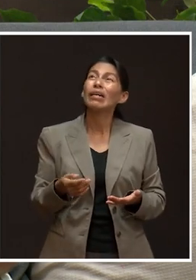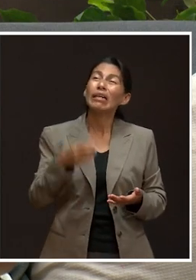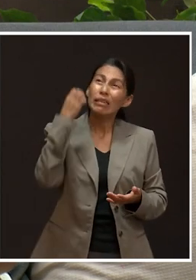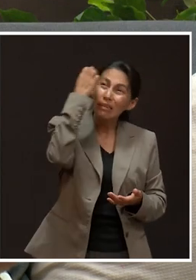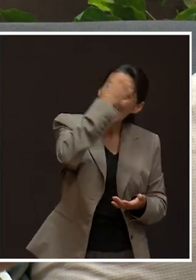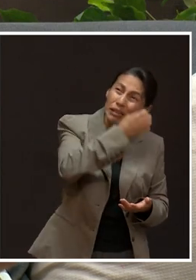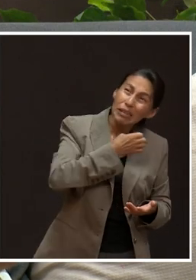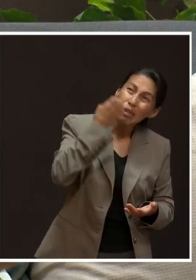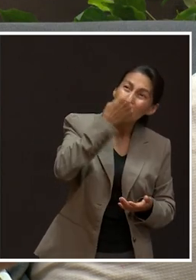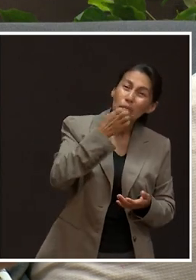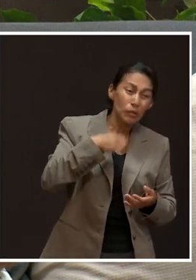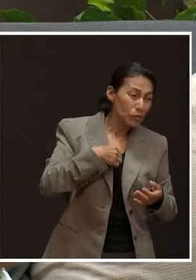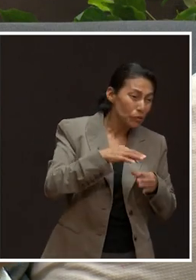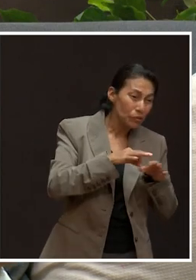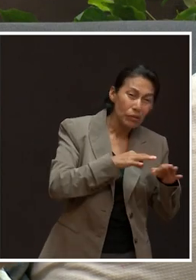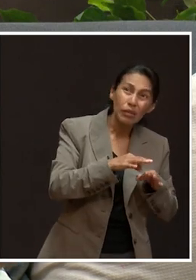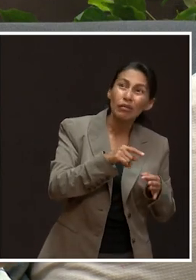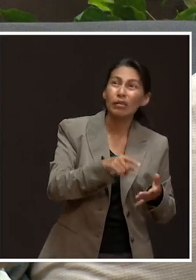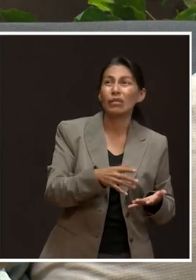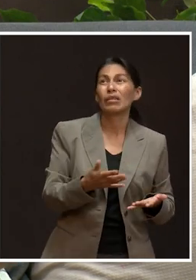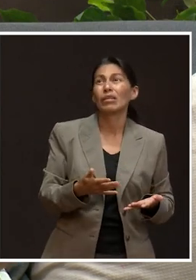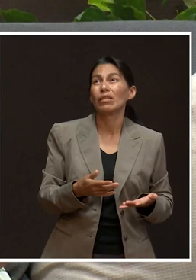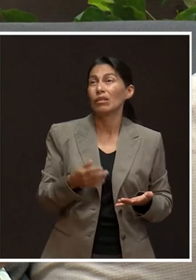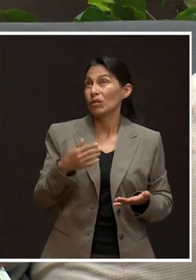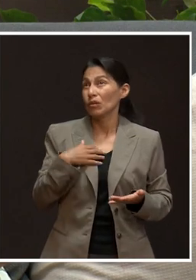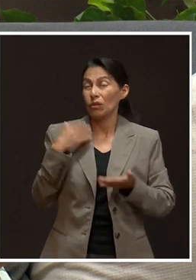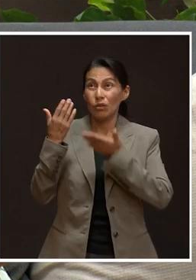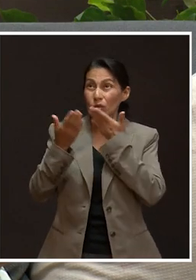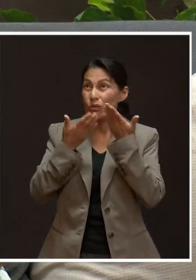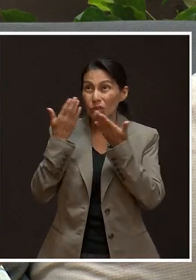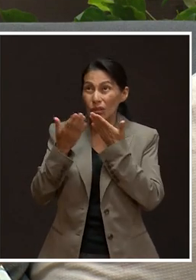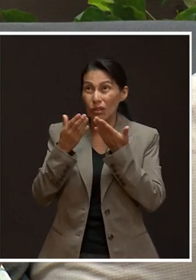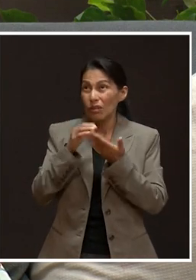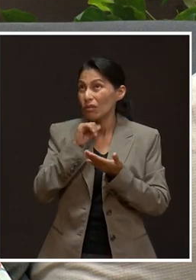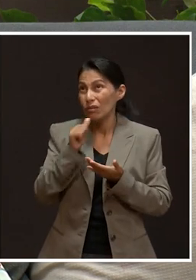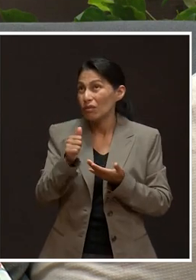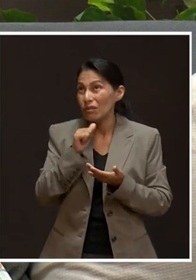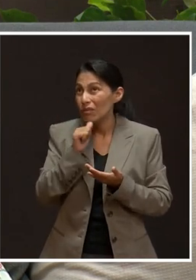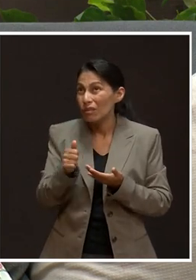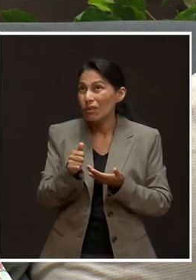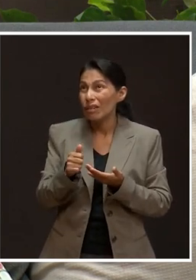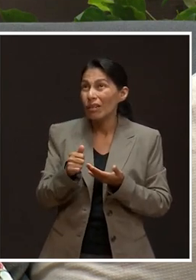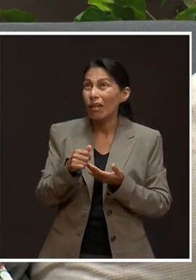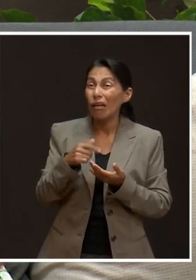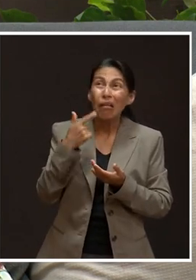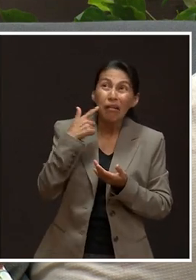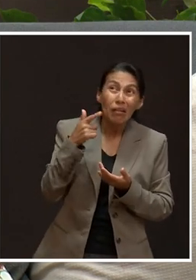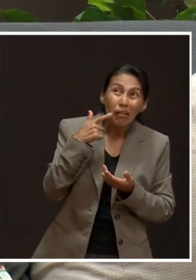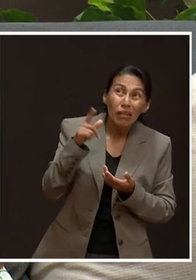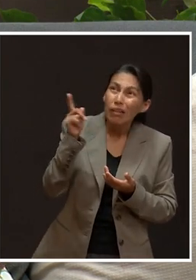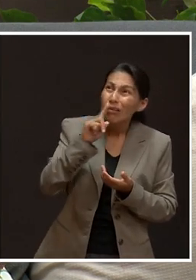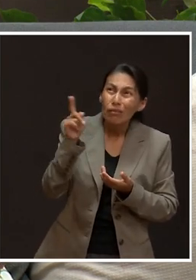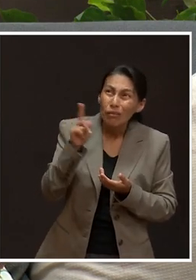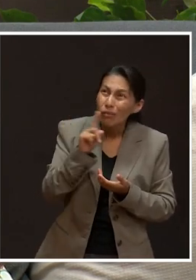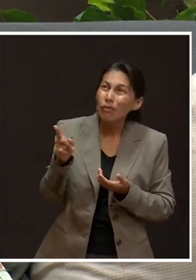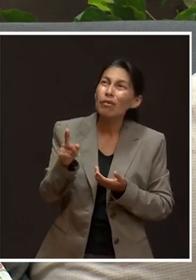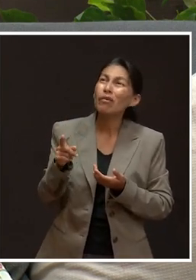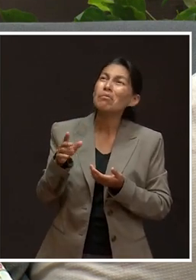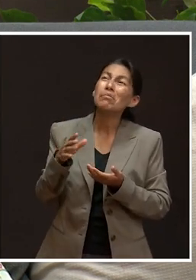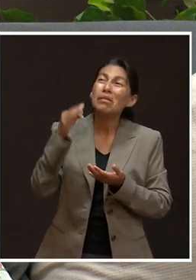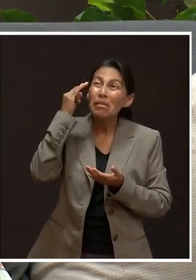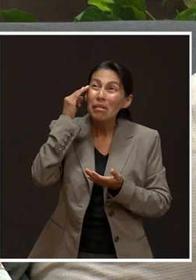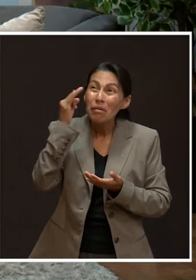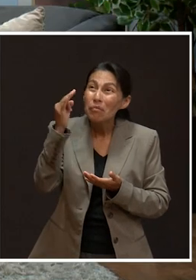tenía un examen y yo le digo, señor, yo no estudié. No porque no quería estudiar, sino porque no me dio el tiempo de haber estudiado.